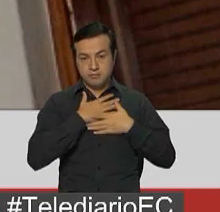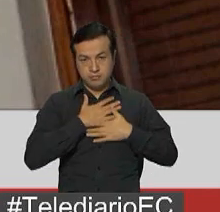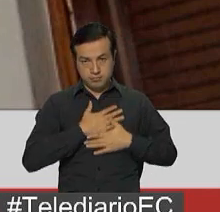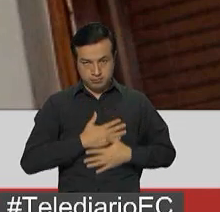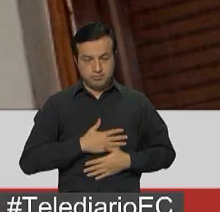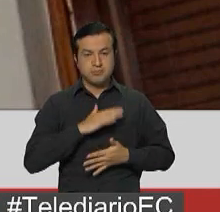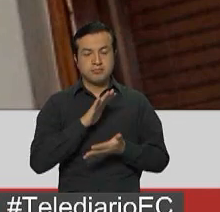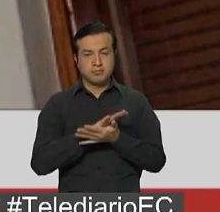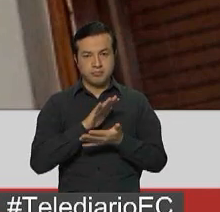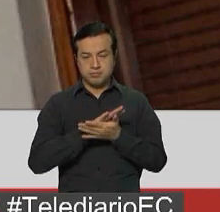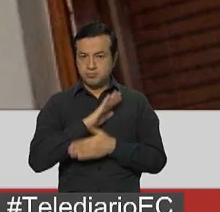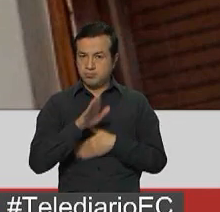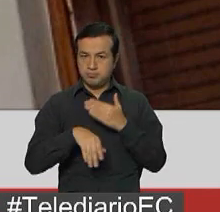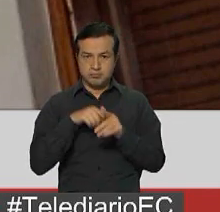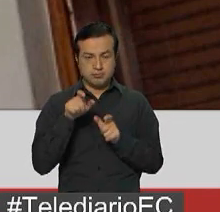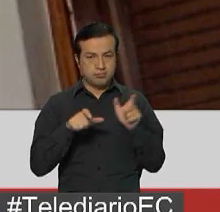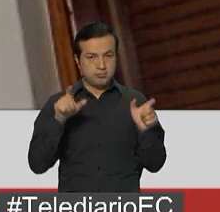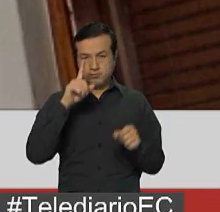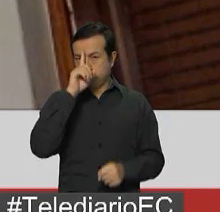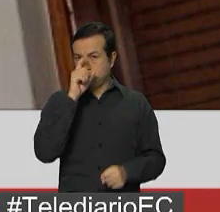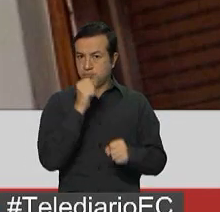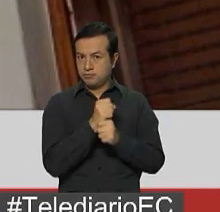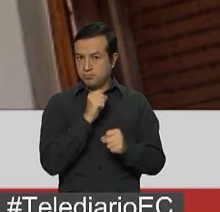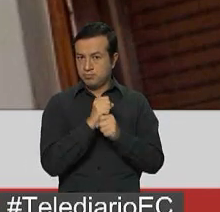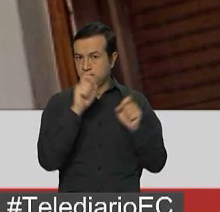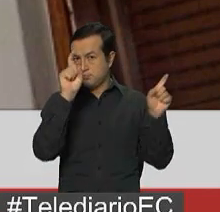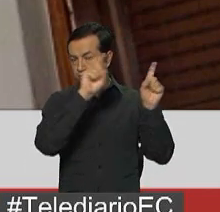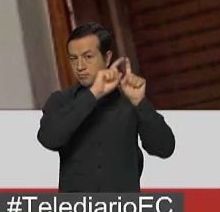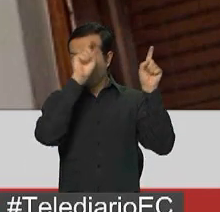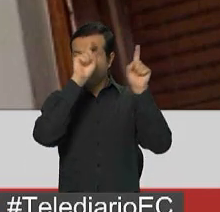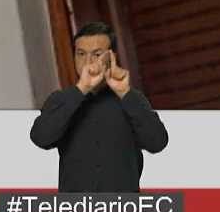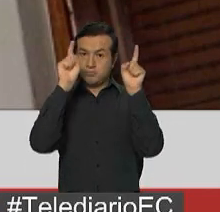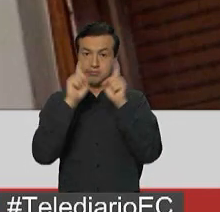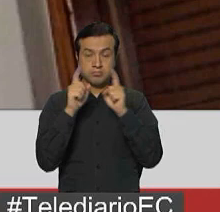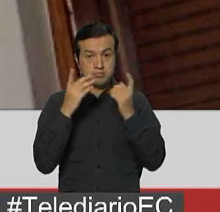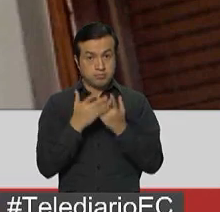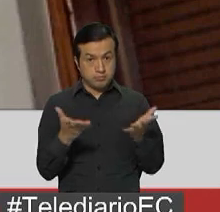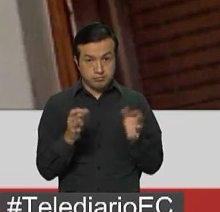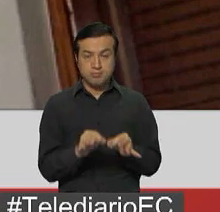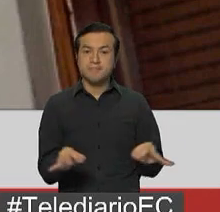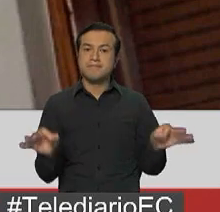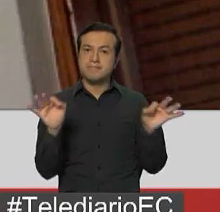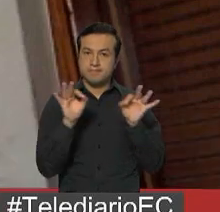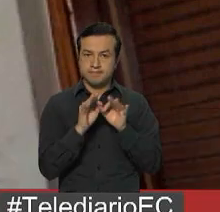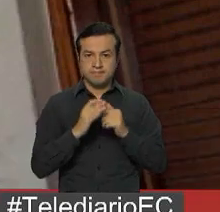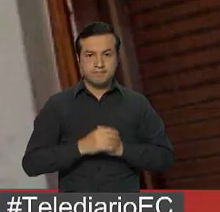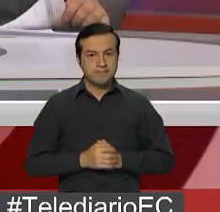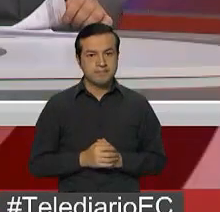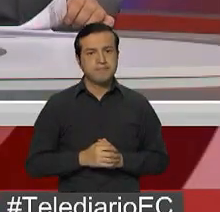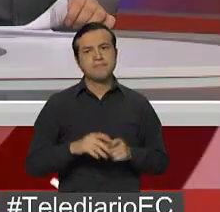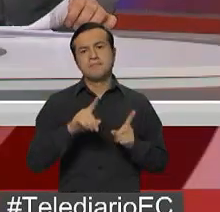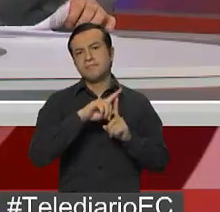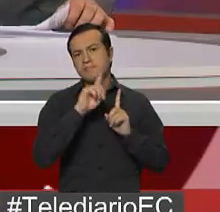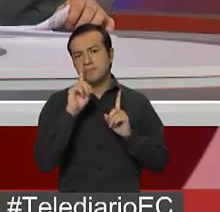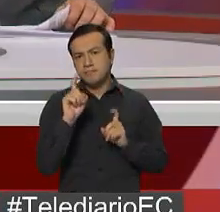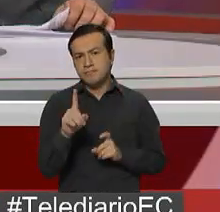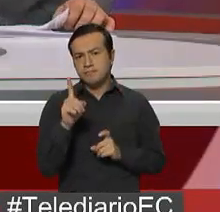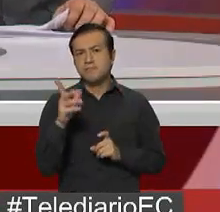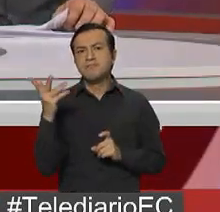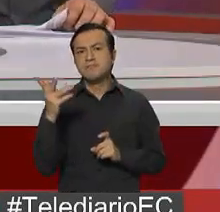absolutamente a todos quienes laboramos en las empresas eso es lo más importante en este momento ahora qué es lo que se necesita en el sector